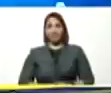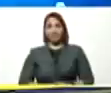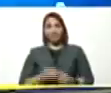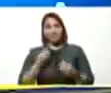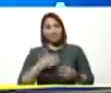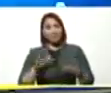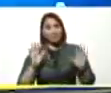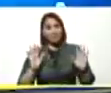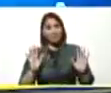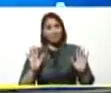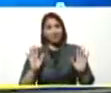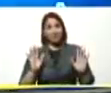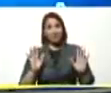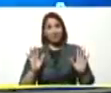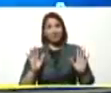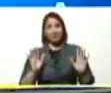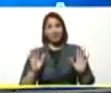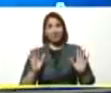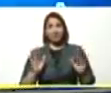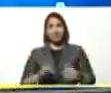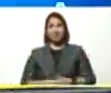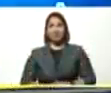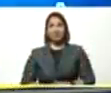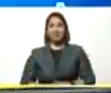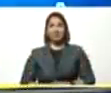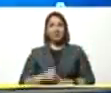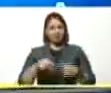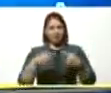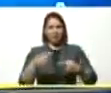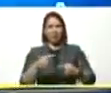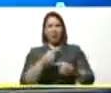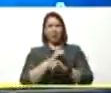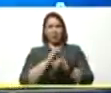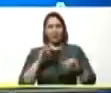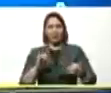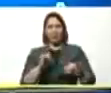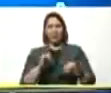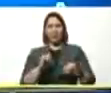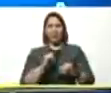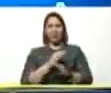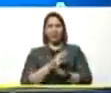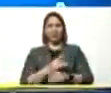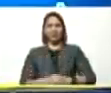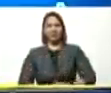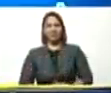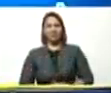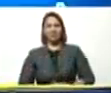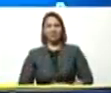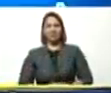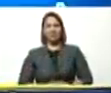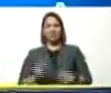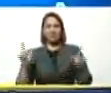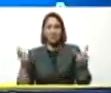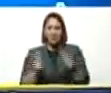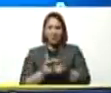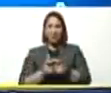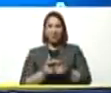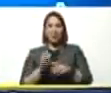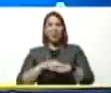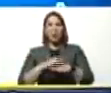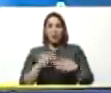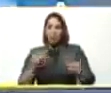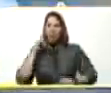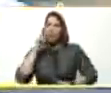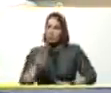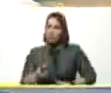Bueno, yo iba a meter una cadenita, pero después que termine el juego, tú puedes meter una cadenita. Resumen, porque vale la